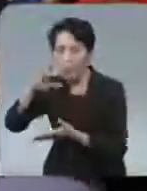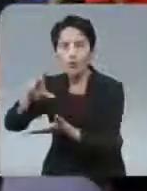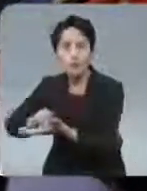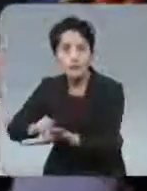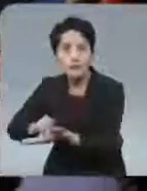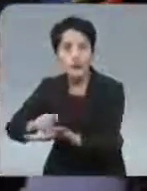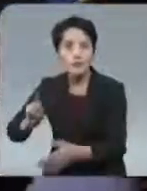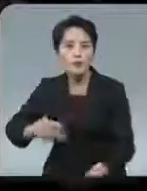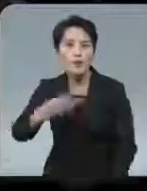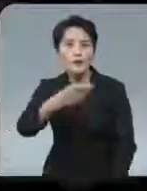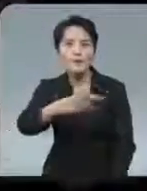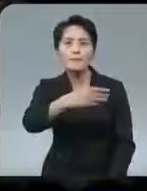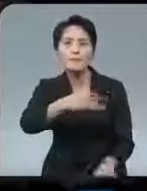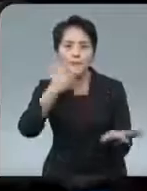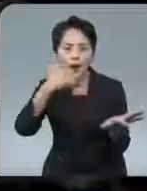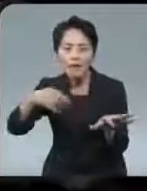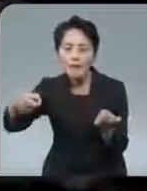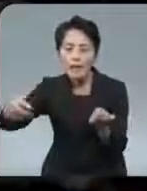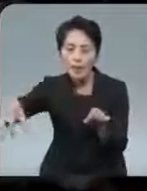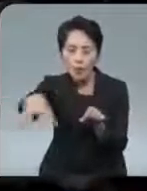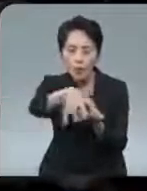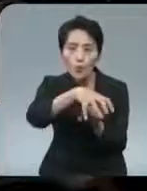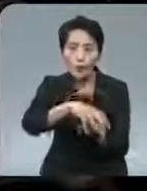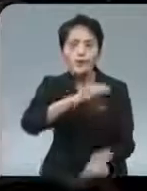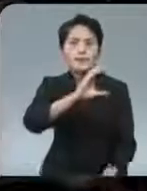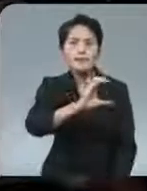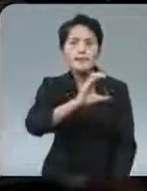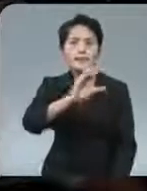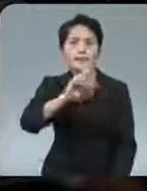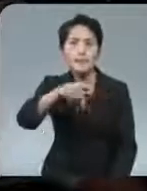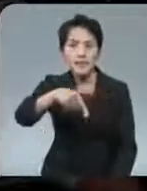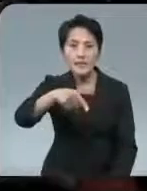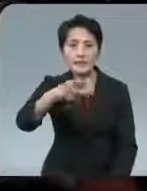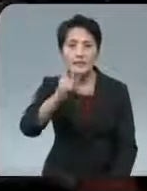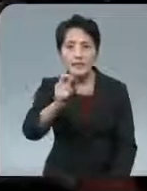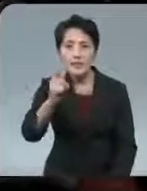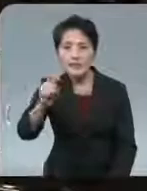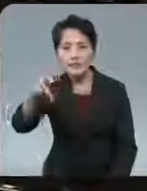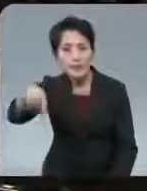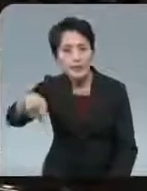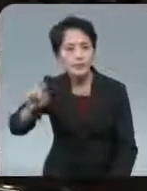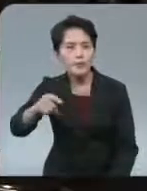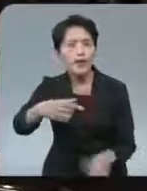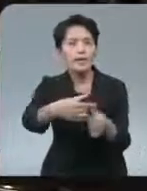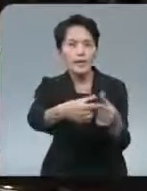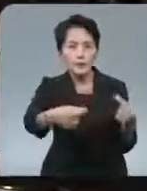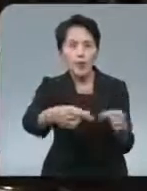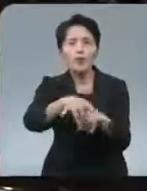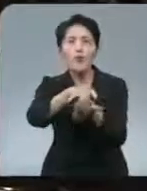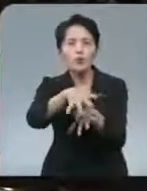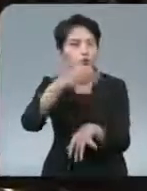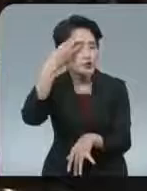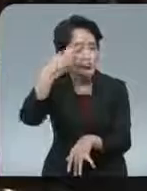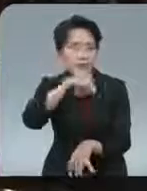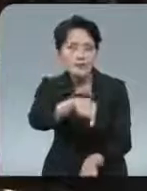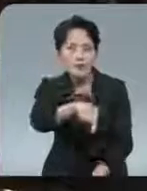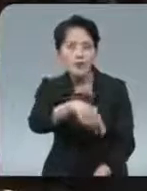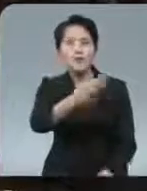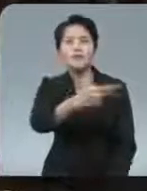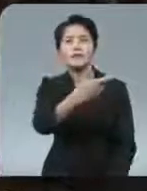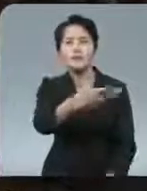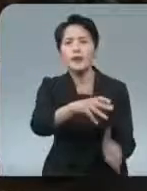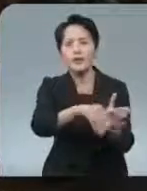sur al tratado integral y progresista de asociación transpacífico mejor conocido por su acrónimo en inglés cpp